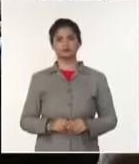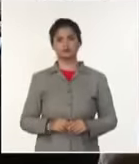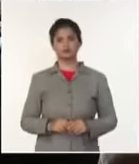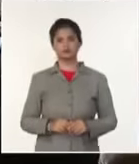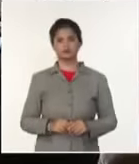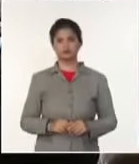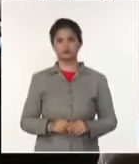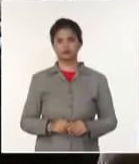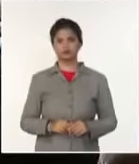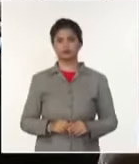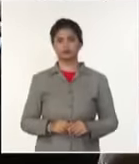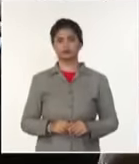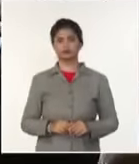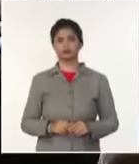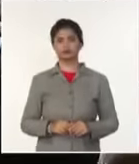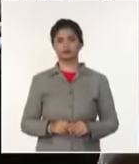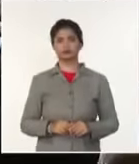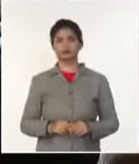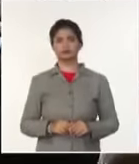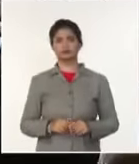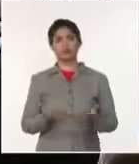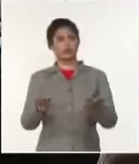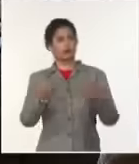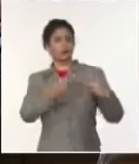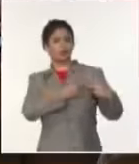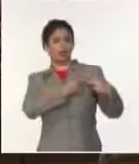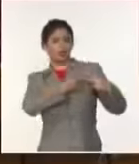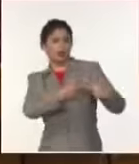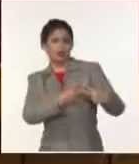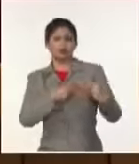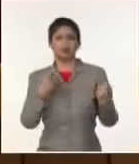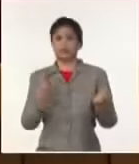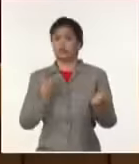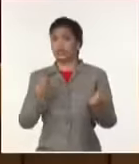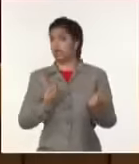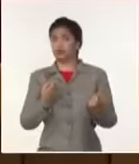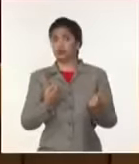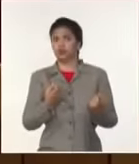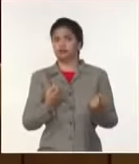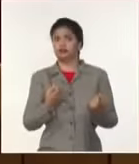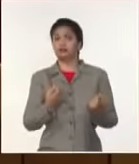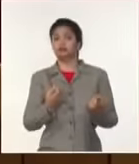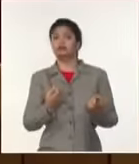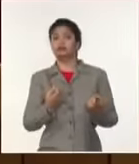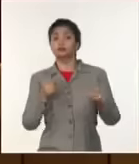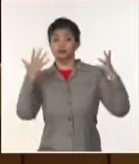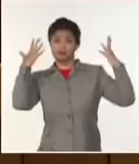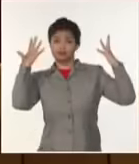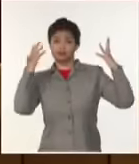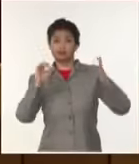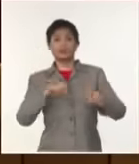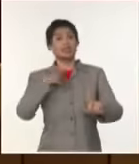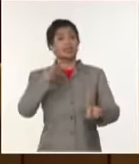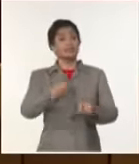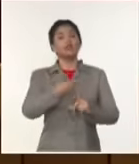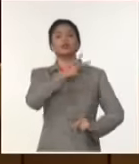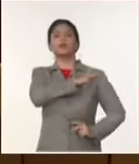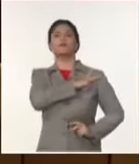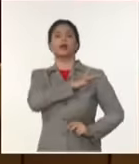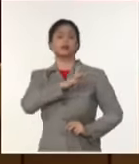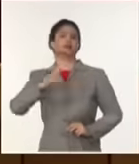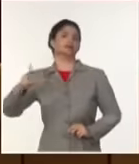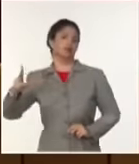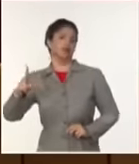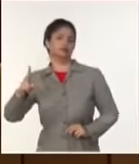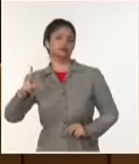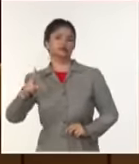Por su heroísmo y su resistencia frente al imperio, pero también por su rebeldía y su inconformidad